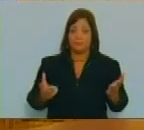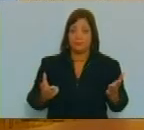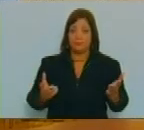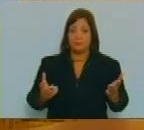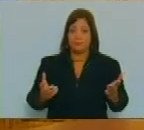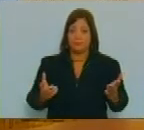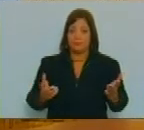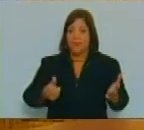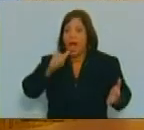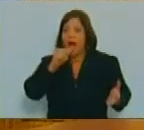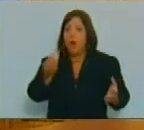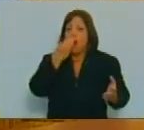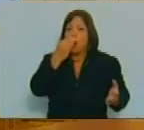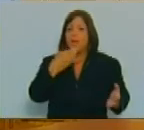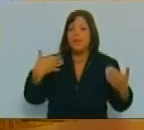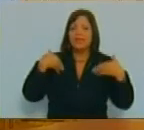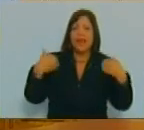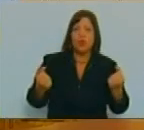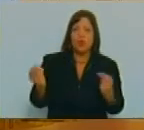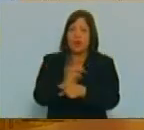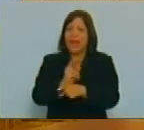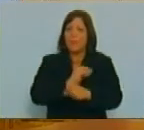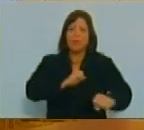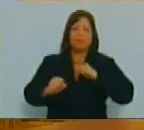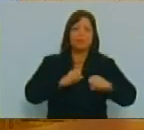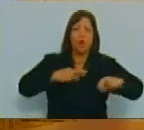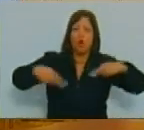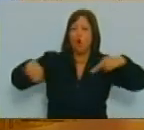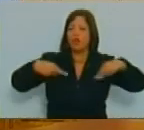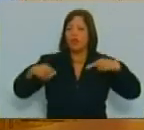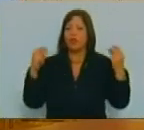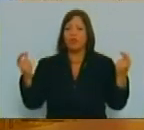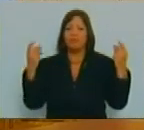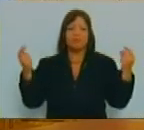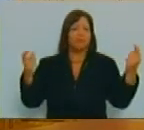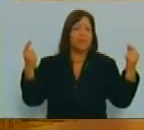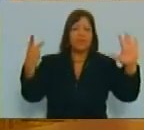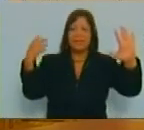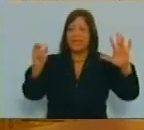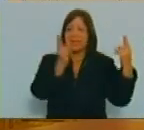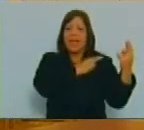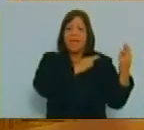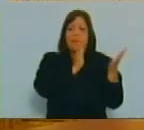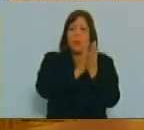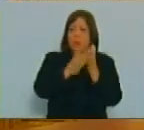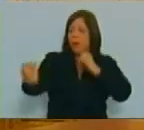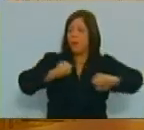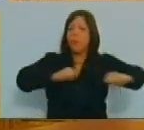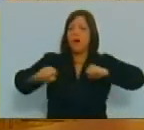llevar agua comida salud la coordinación nombramos 60 jefe de cuadrante